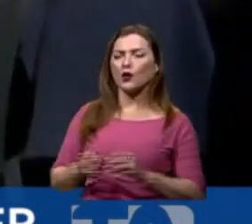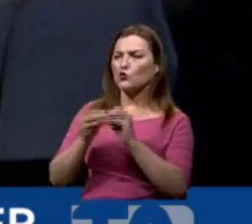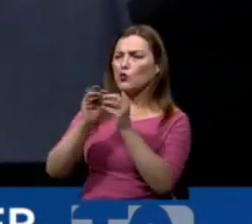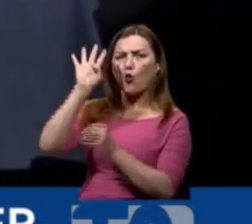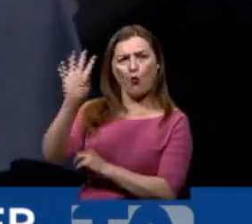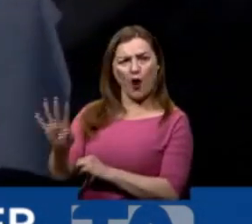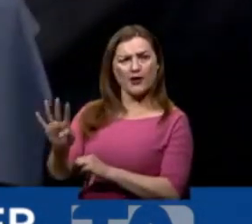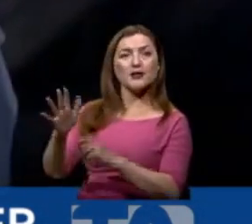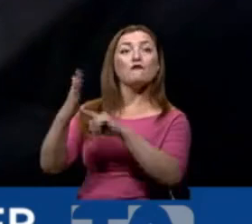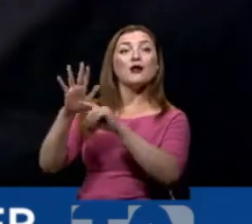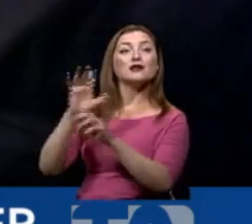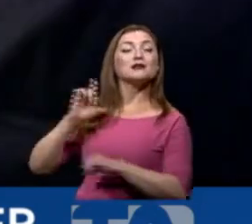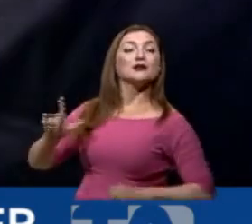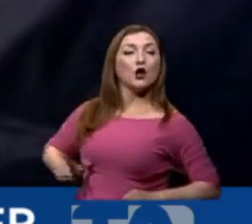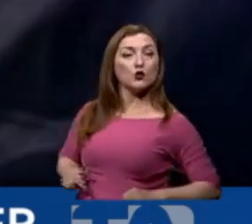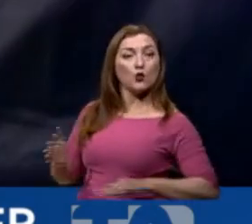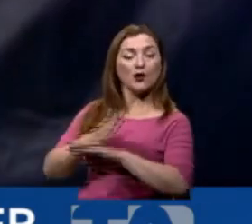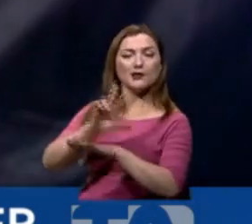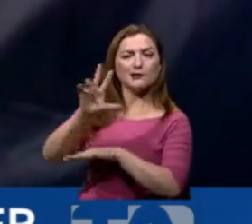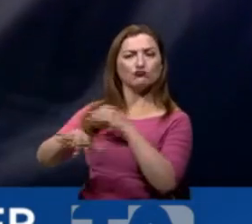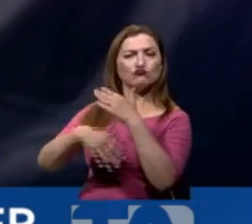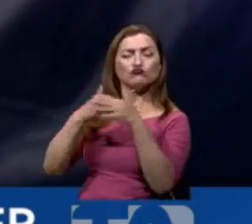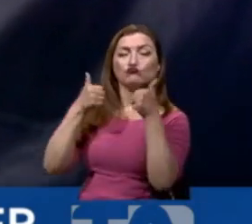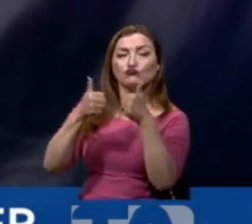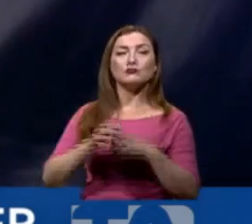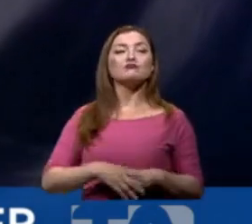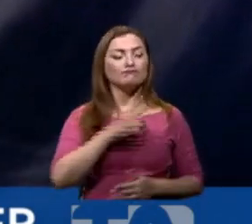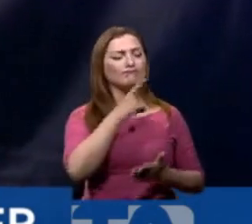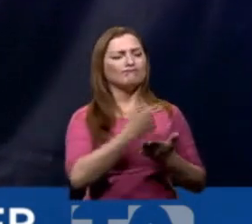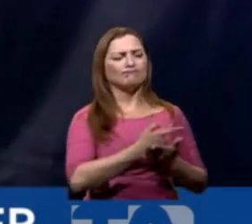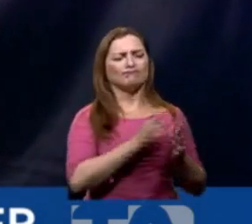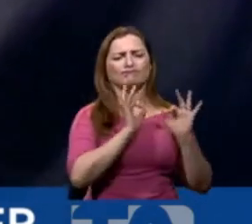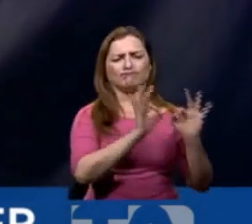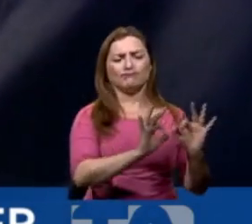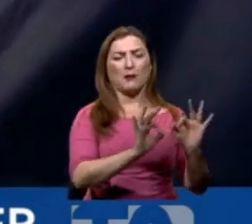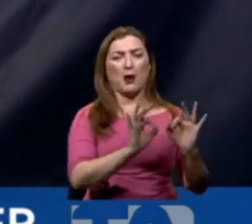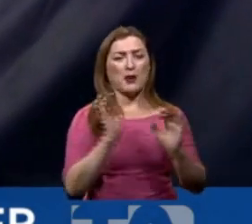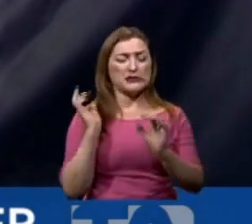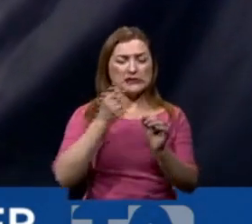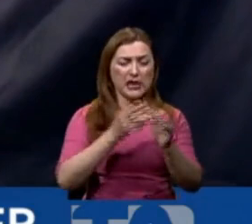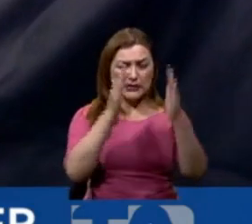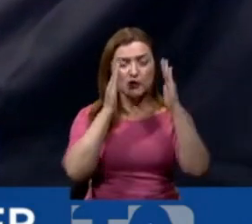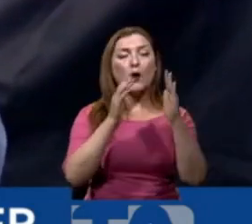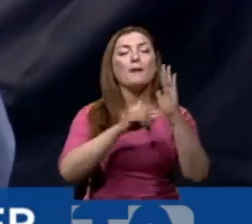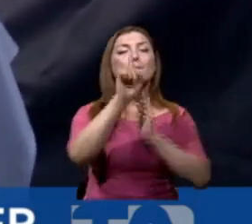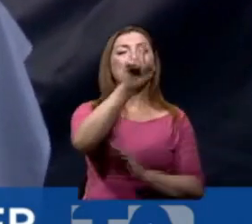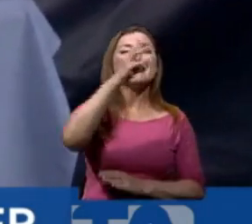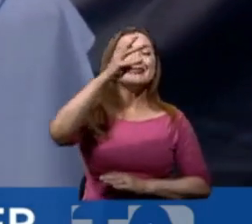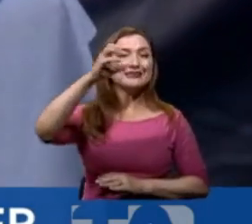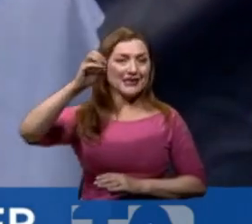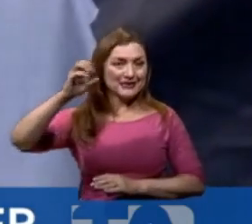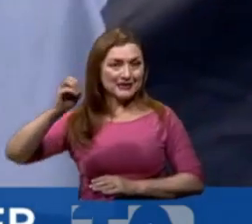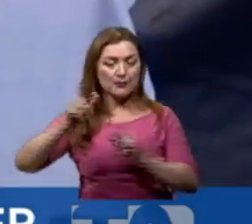feria, lo que significa que las otras tres han sido un gran éxito. Han sido un gran éxito, más de 1.600 personas hemos atendido durante las